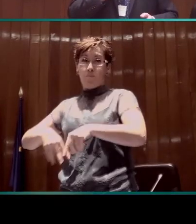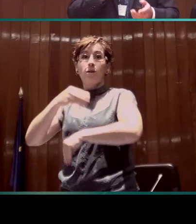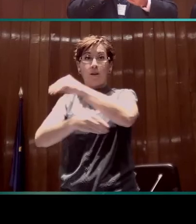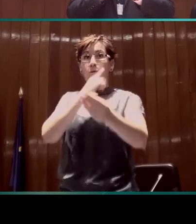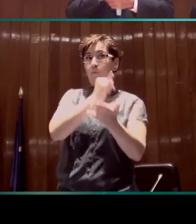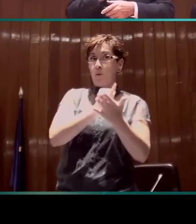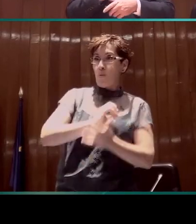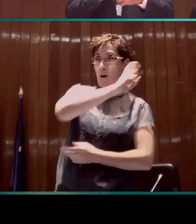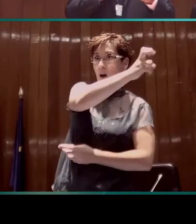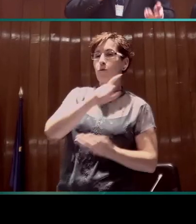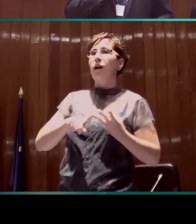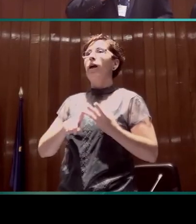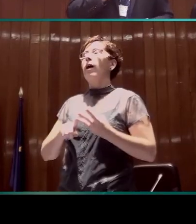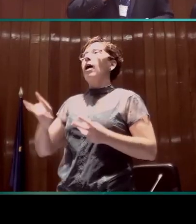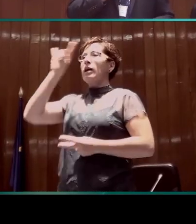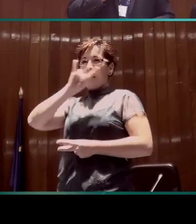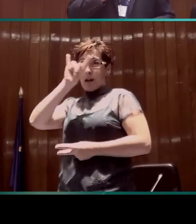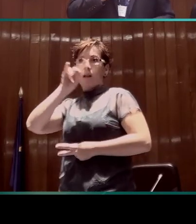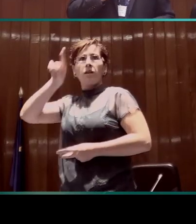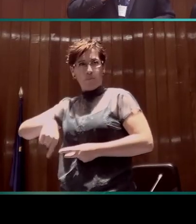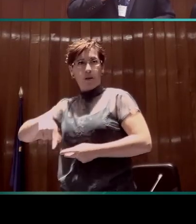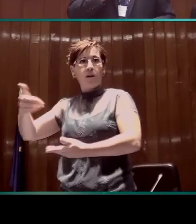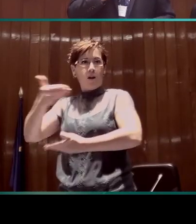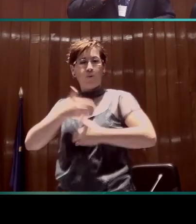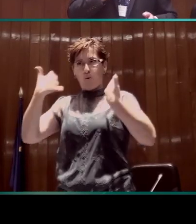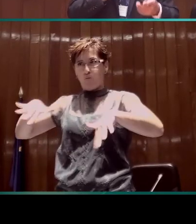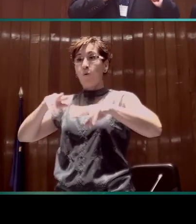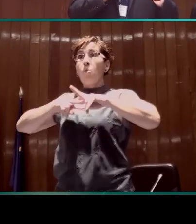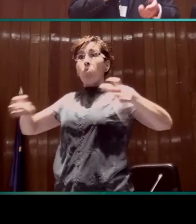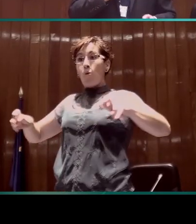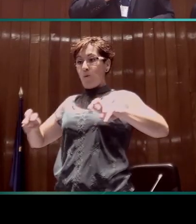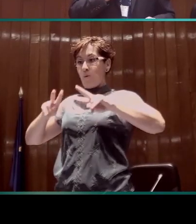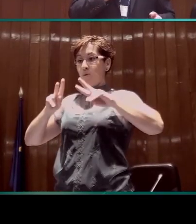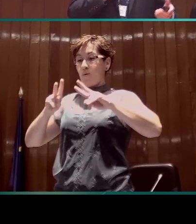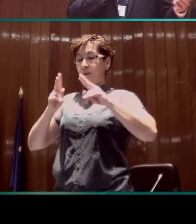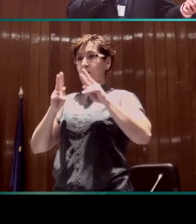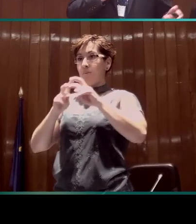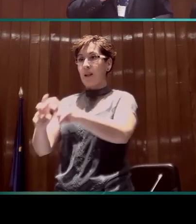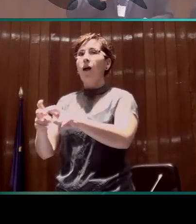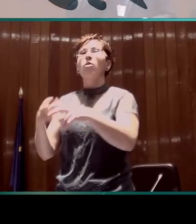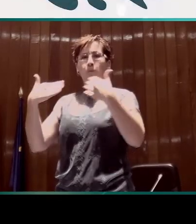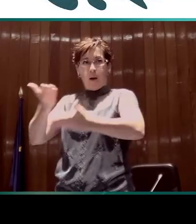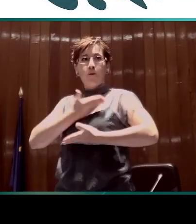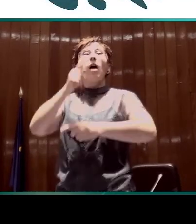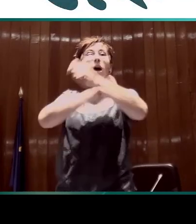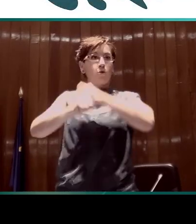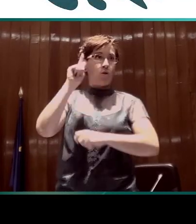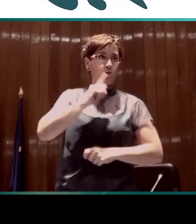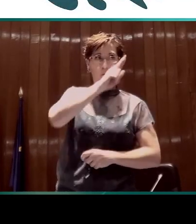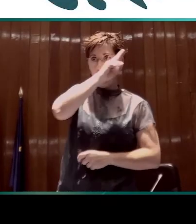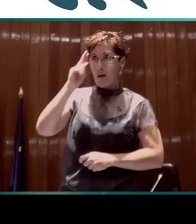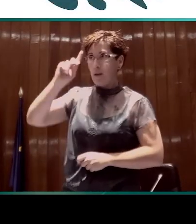producción, las de Canarias, que nos ayudaron muchísimo en las primeras etapas, la Asociación de Sordos de Madrid, que colaboró en